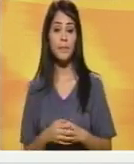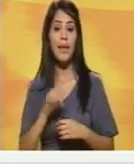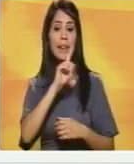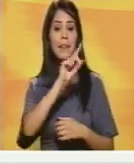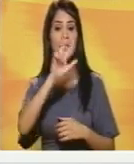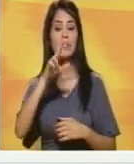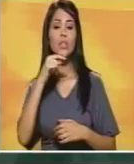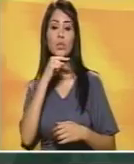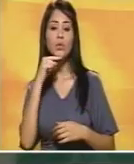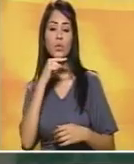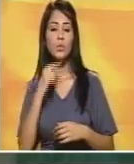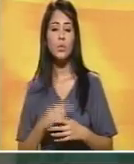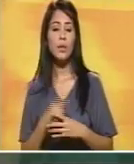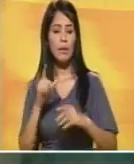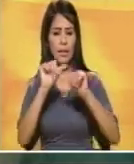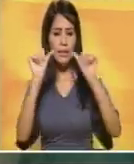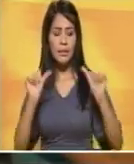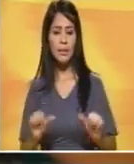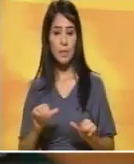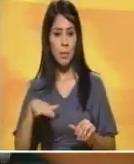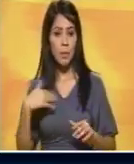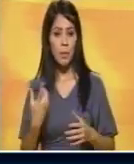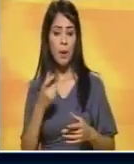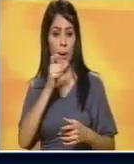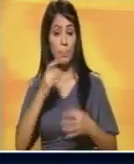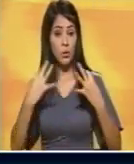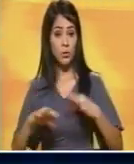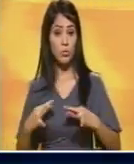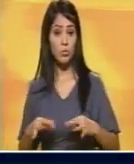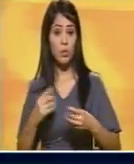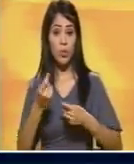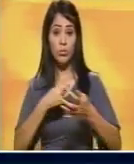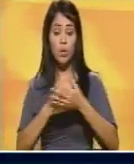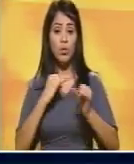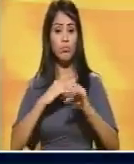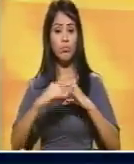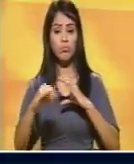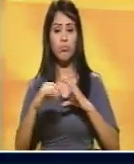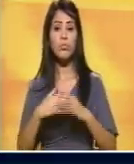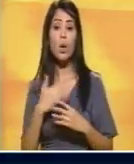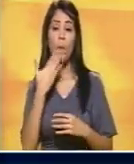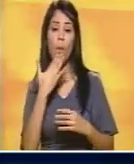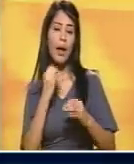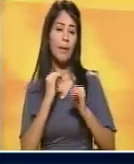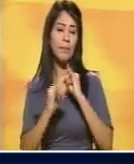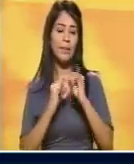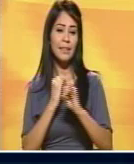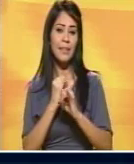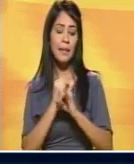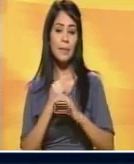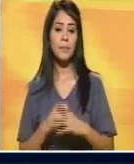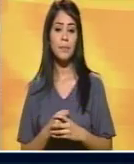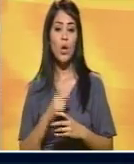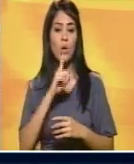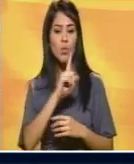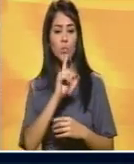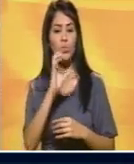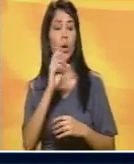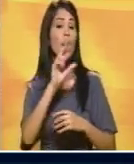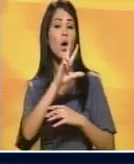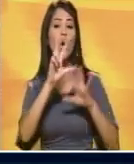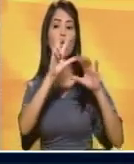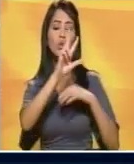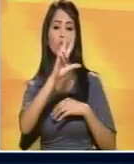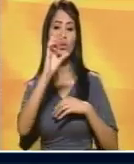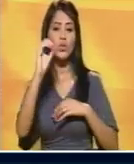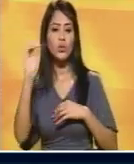de octubre. Este sistema permitirá que las personas naturales puedan realizar pagos y transferencias de 1 a 800 mil bolívares diarios